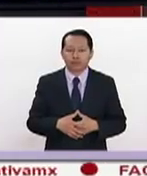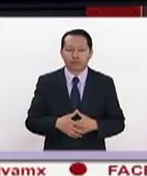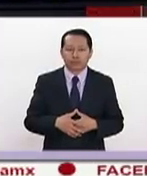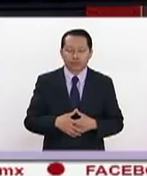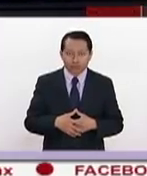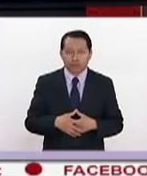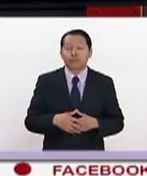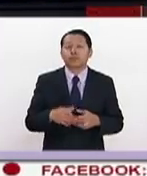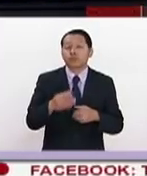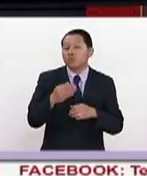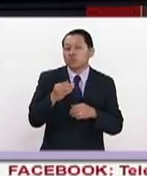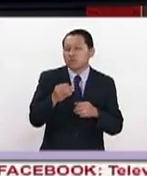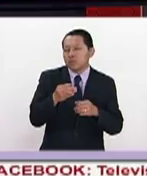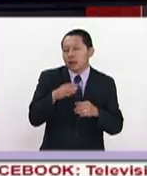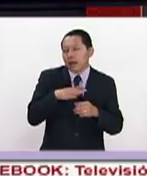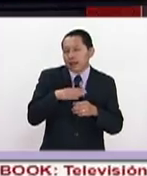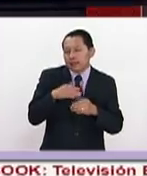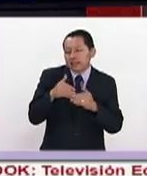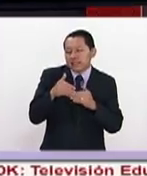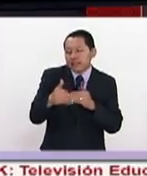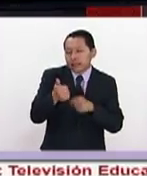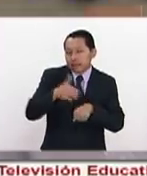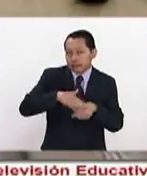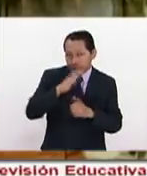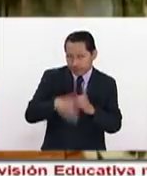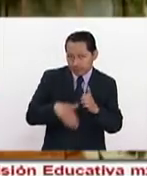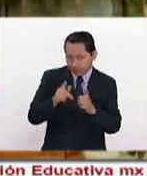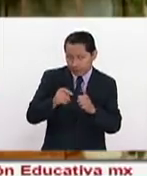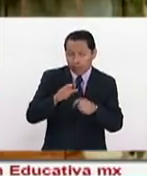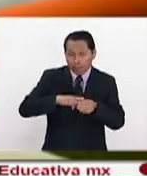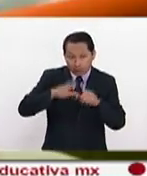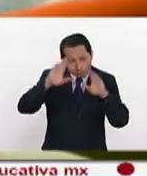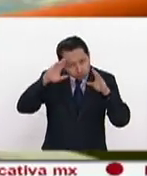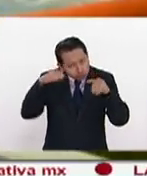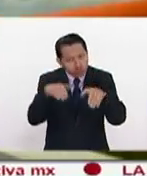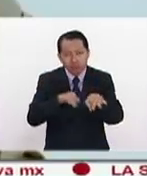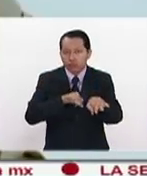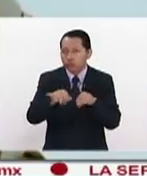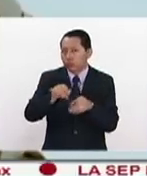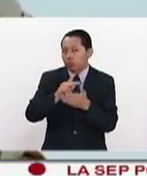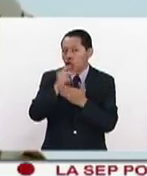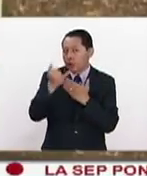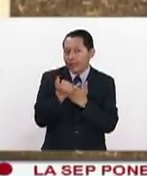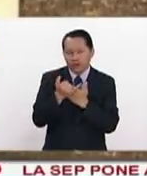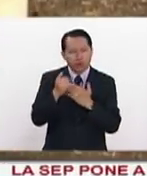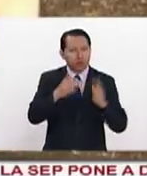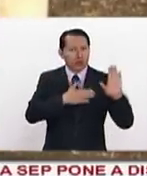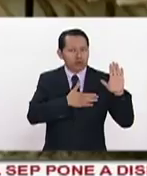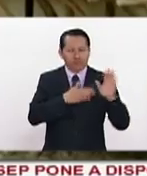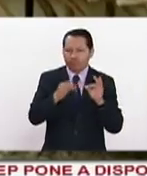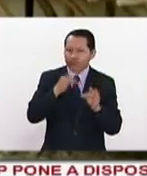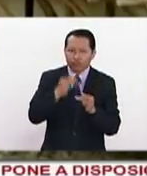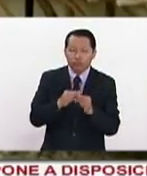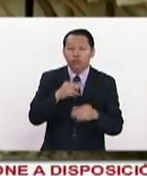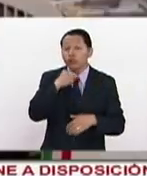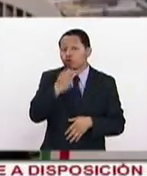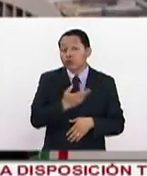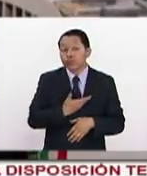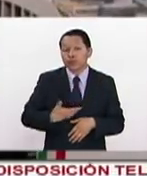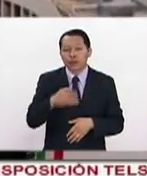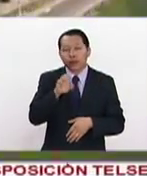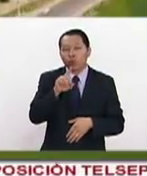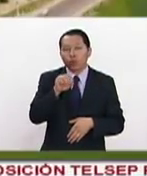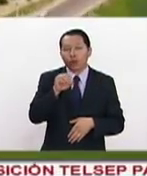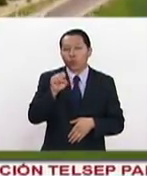En esta recta final, el gobierno federal busca intensificar sus trabajos y concretar todos los proyectos comprometidos con los mexicanos, dijo el vocero de la presidencia,